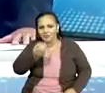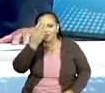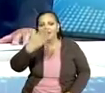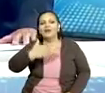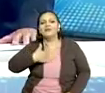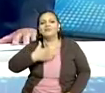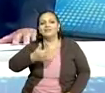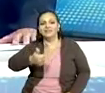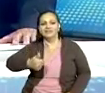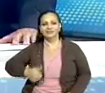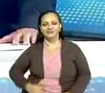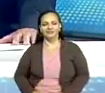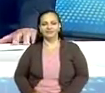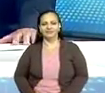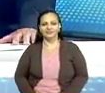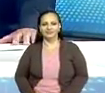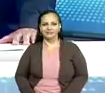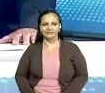ahí?